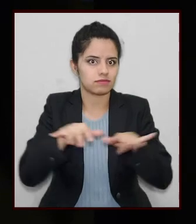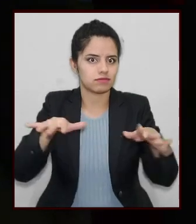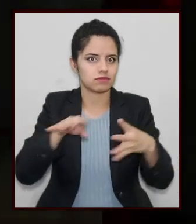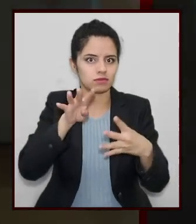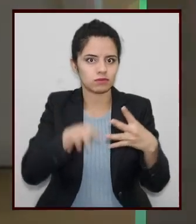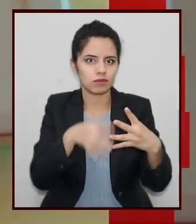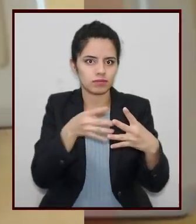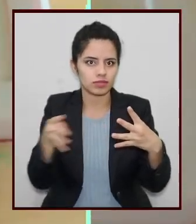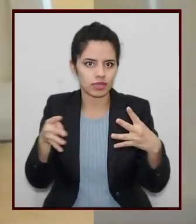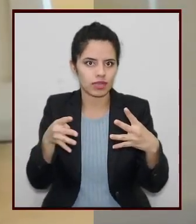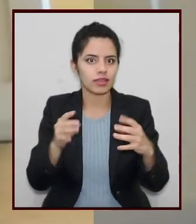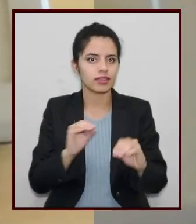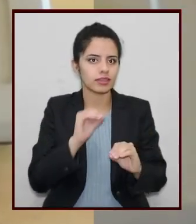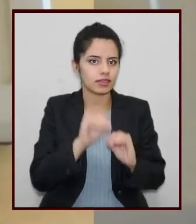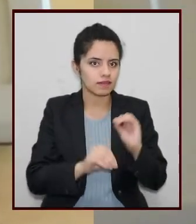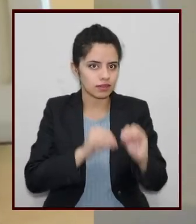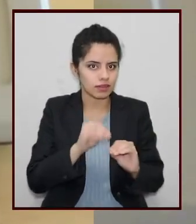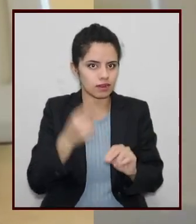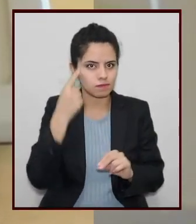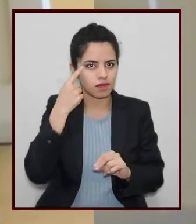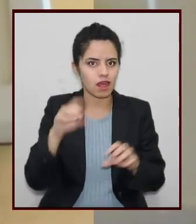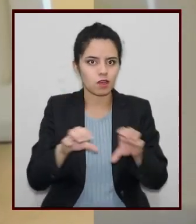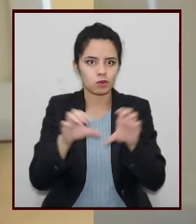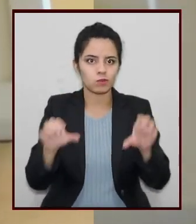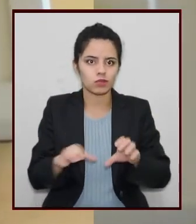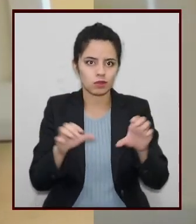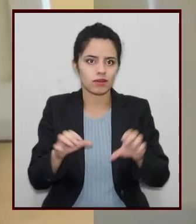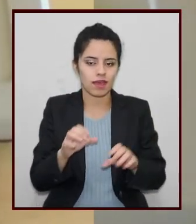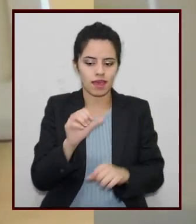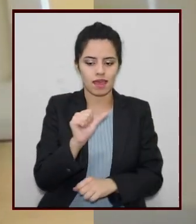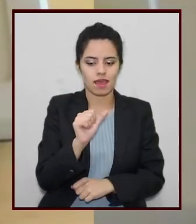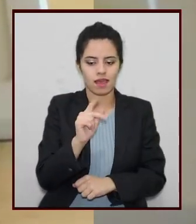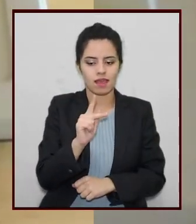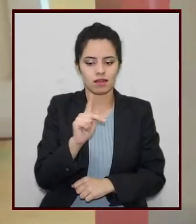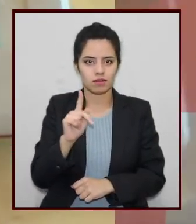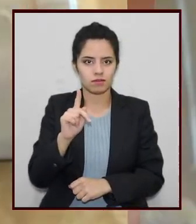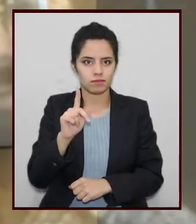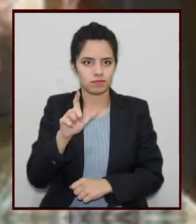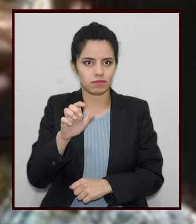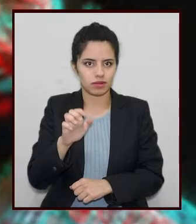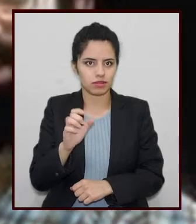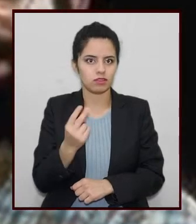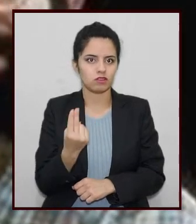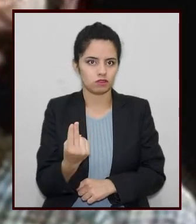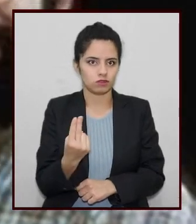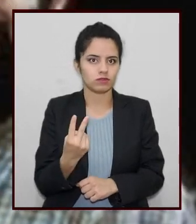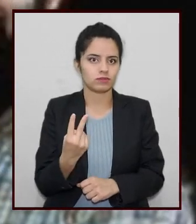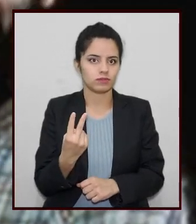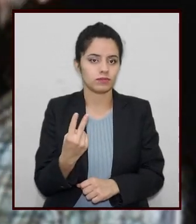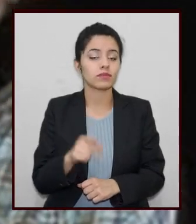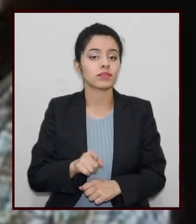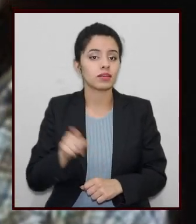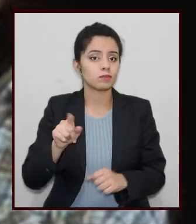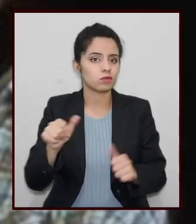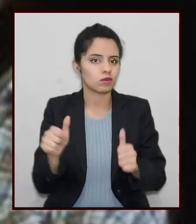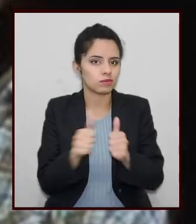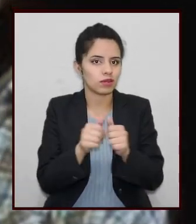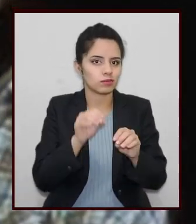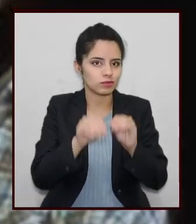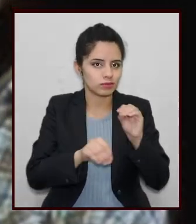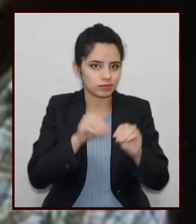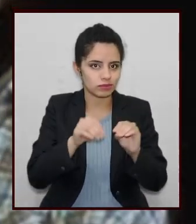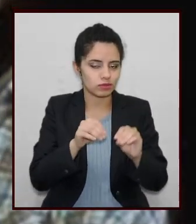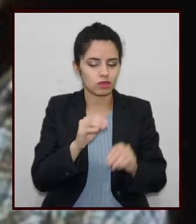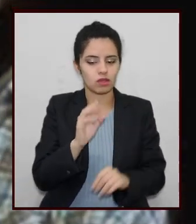cálculo electrónica fue desarrollada para la computadora Apple II en 1979 por Daniel Bricklin y su colaborador